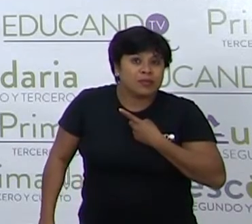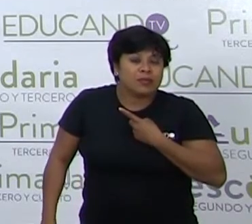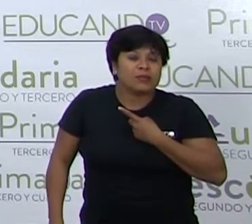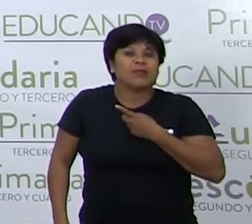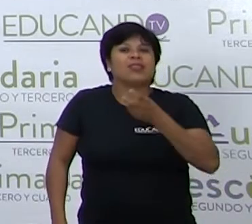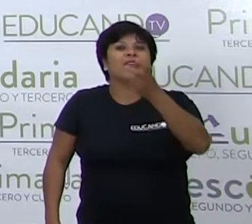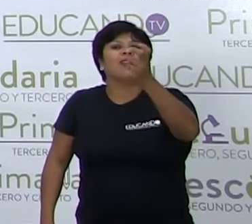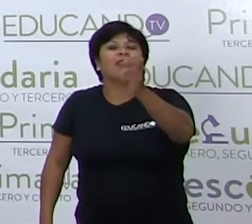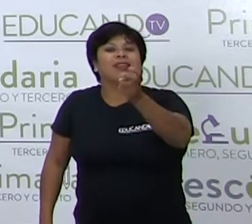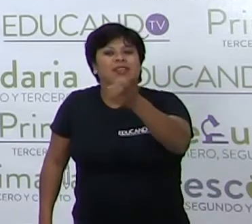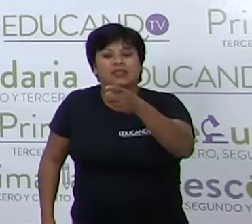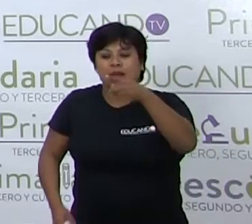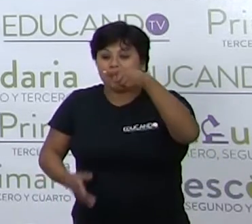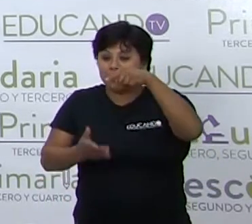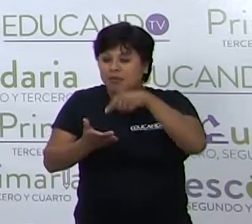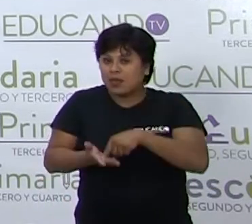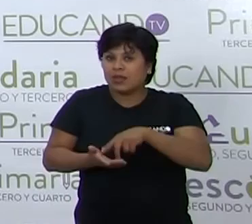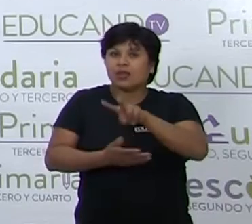Exacto,